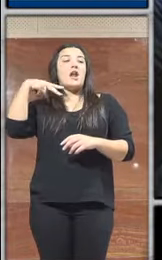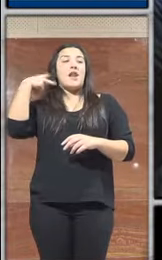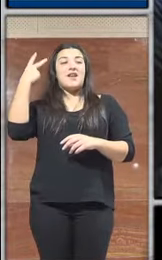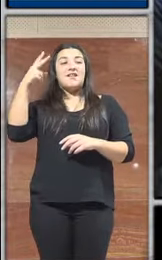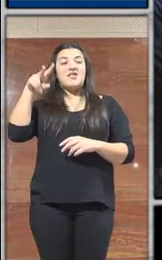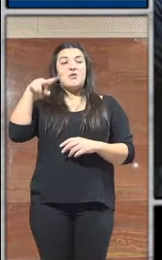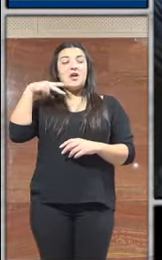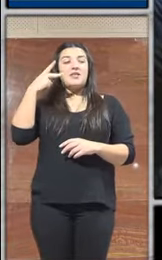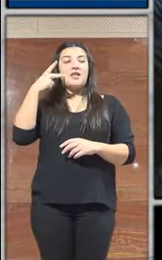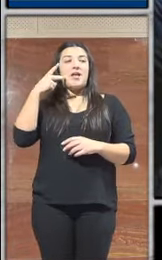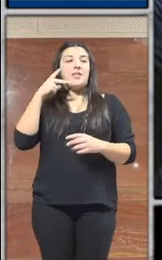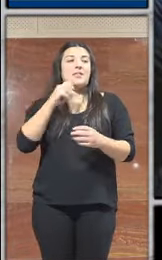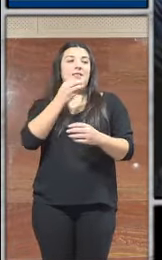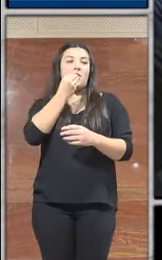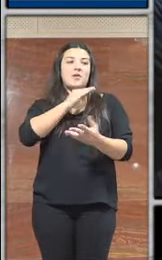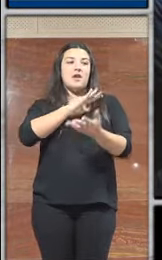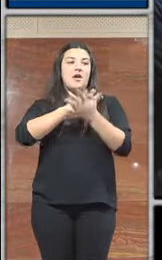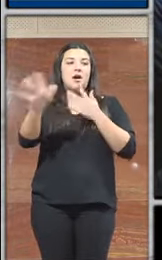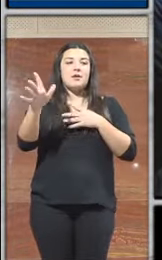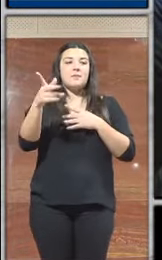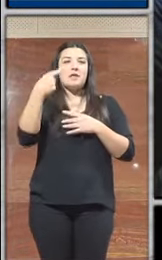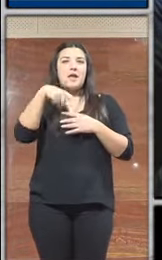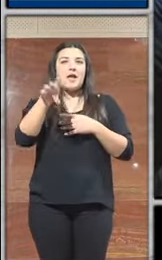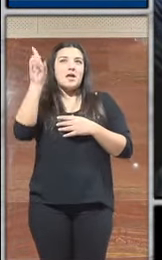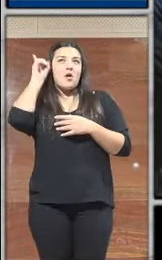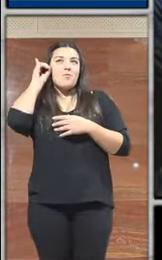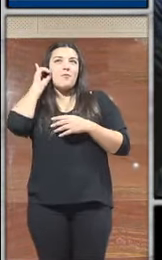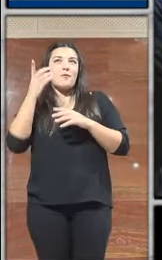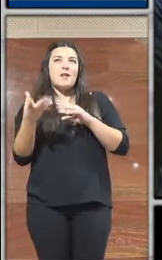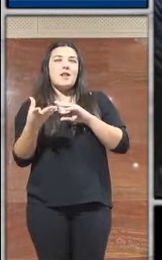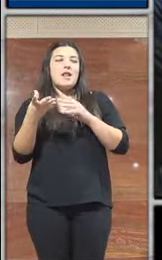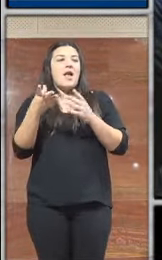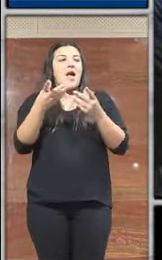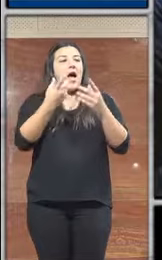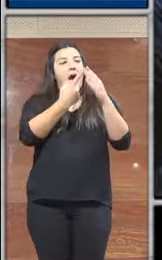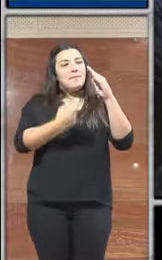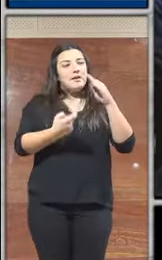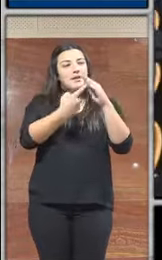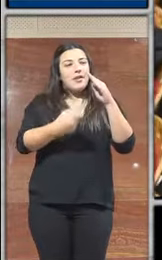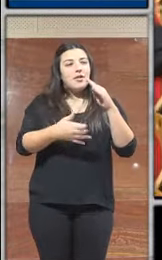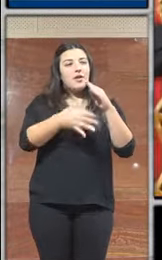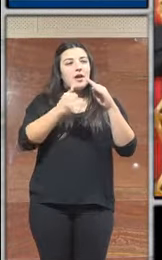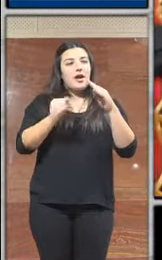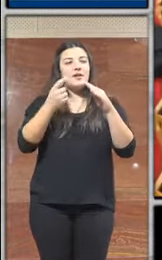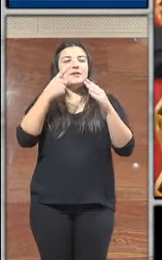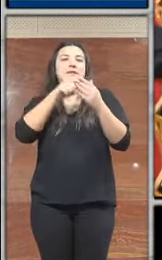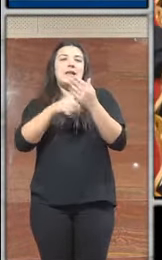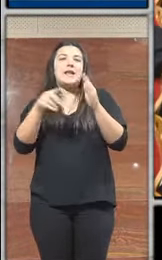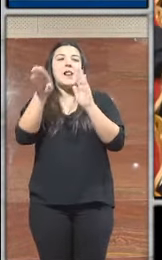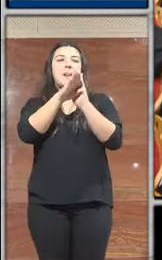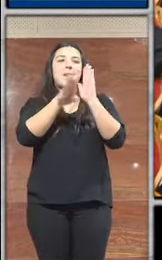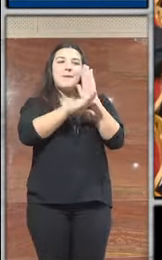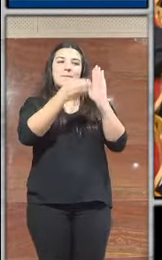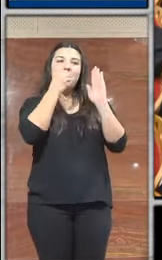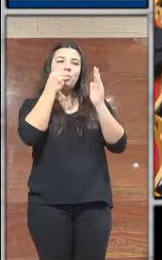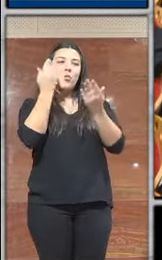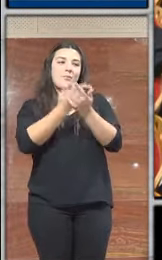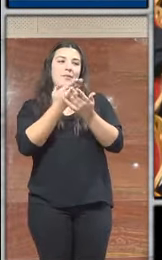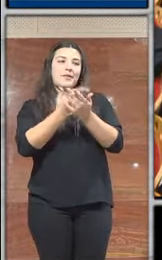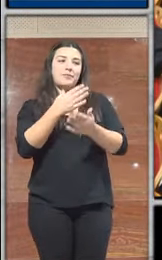sea y tuvieran una aplicación para su móvil y pudieran pedir su menú estaría ideal entonces no sé a lo mejor